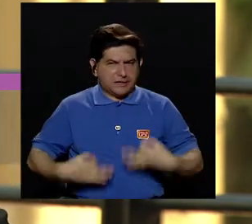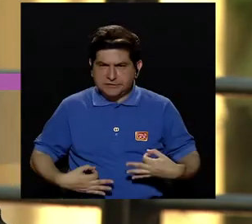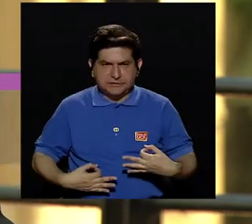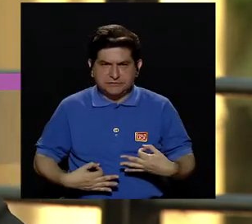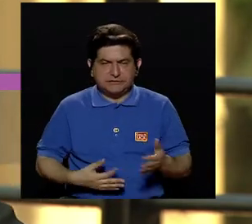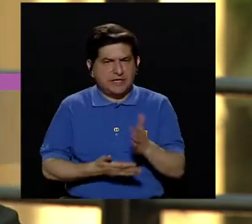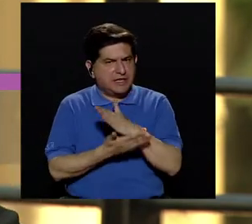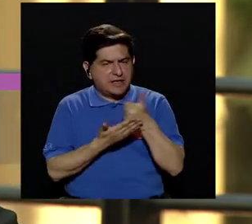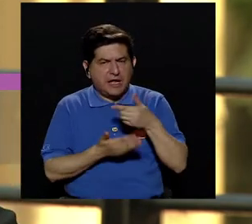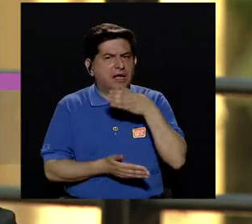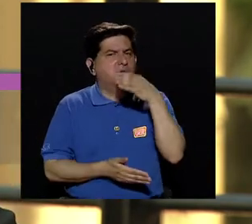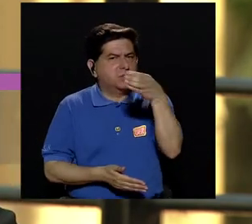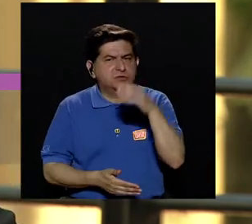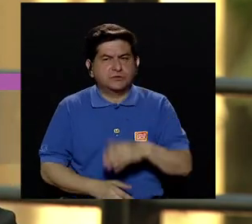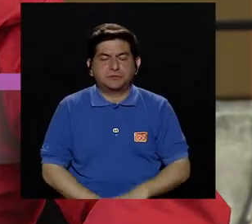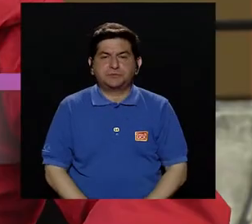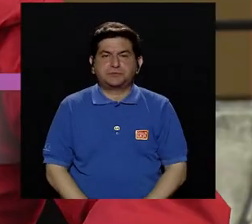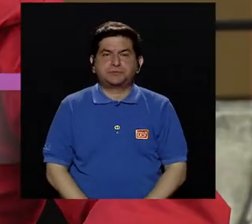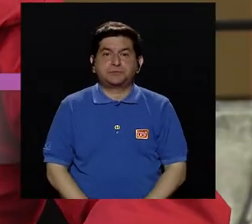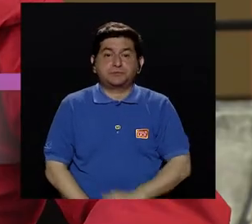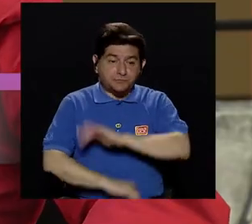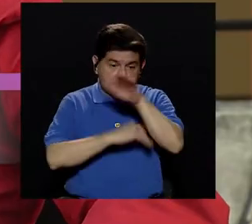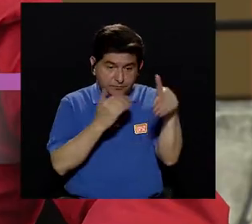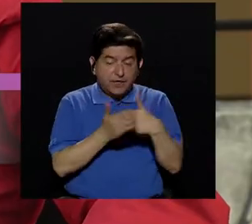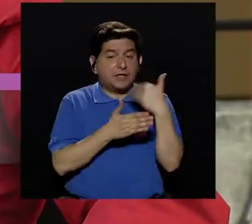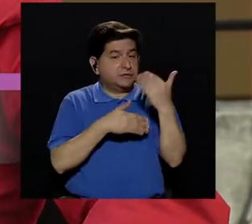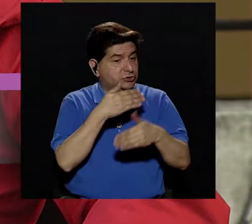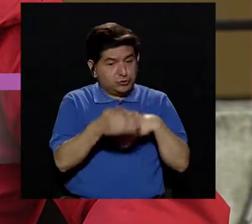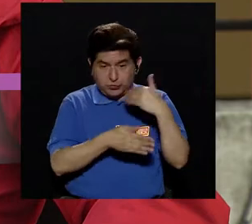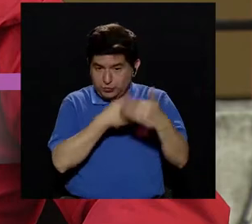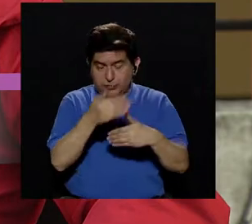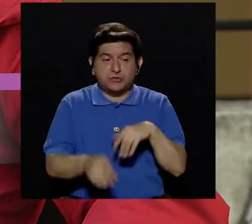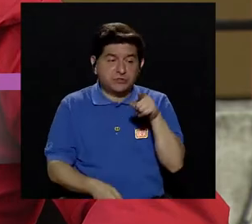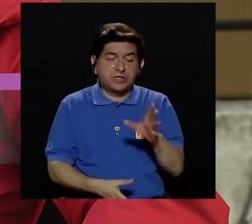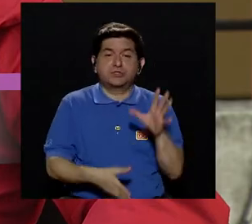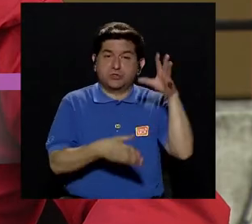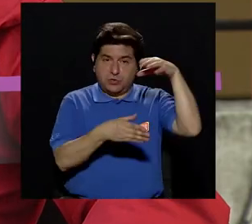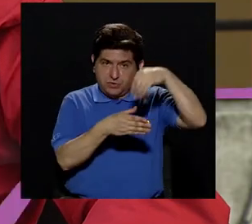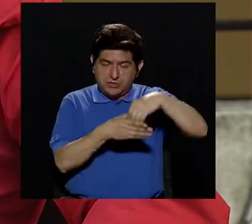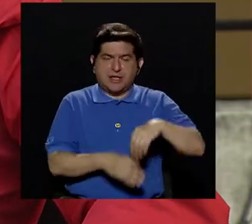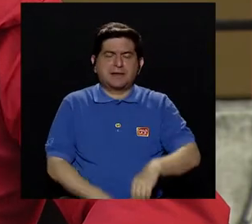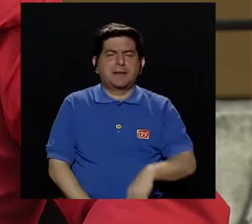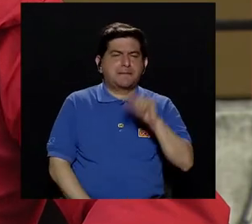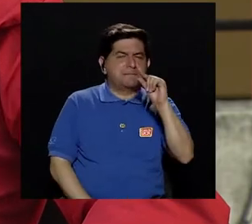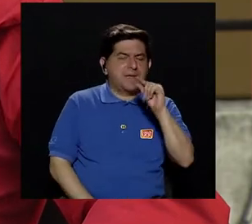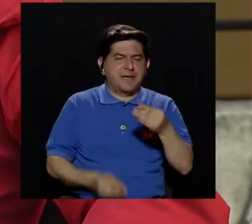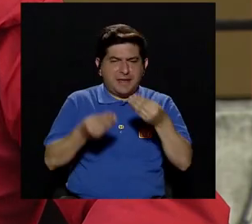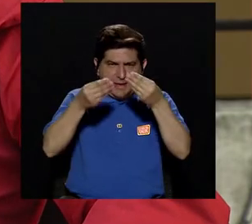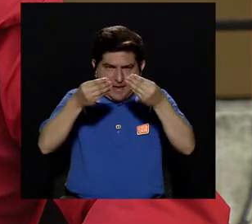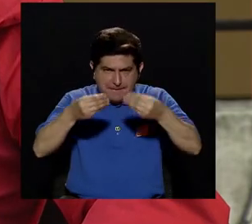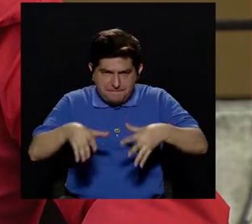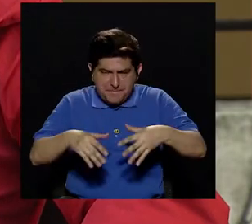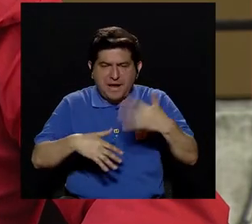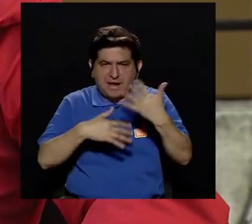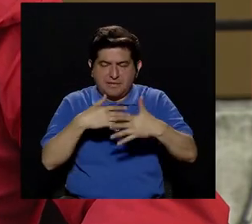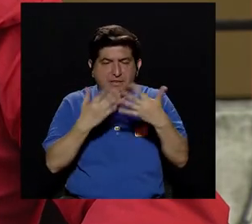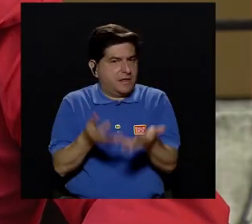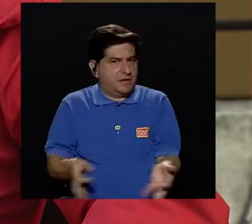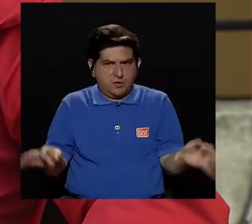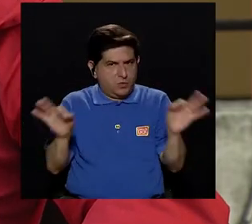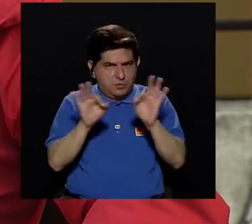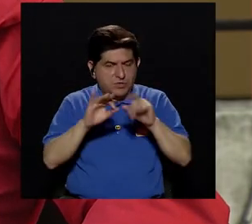sé, ¿alguna recomendación? No, pues como todo procedimiento, y en este está involucrada una ligera pérdida de sangre, aunque no es